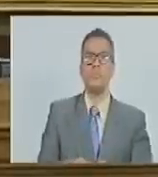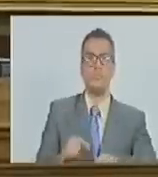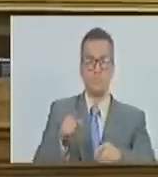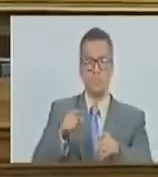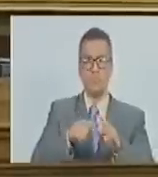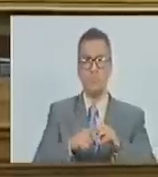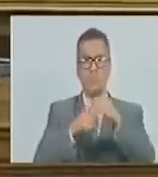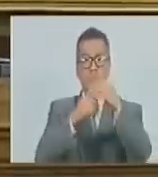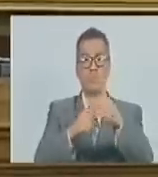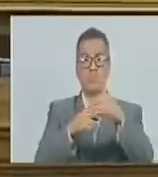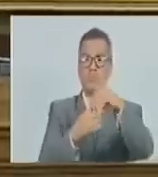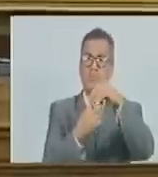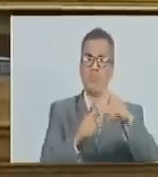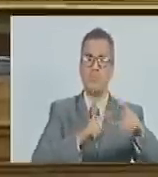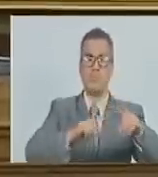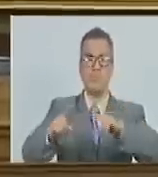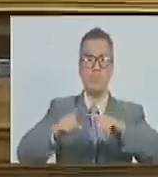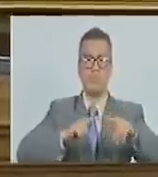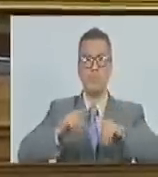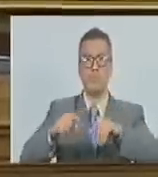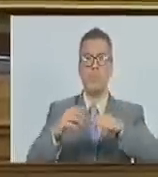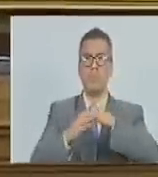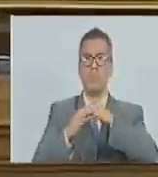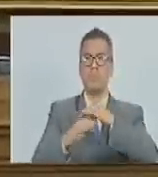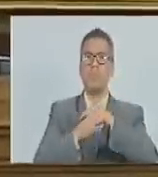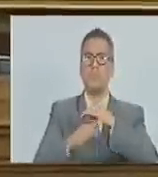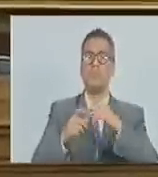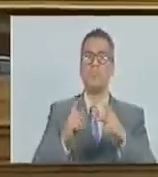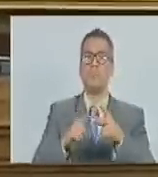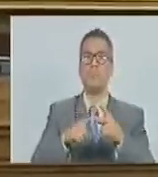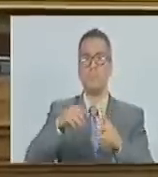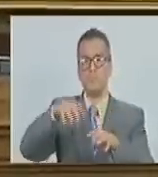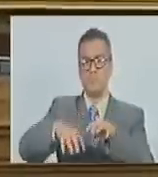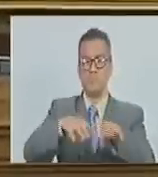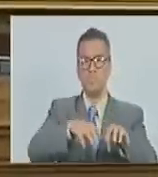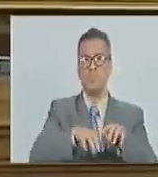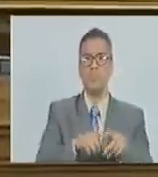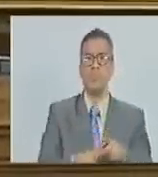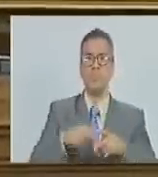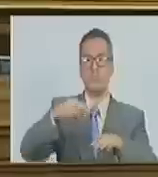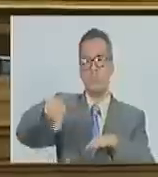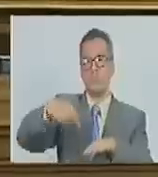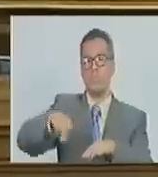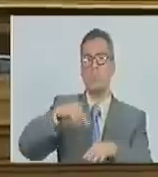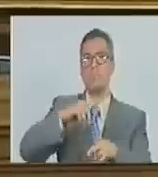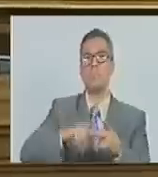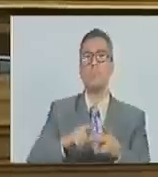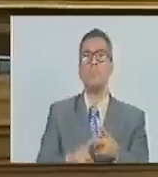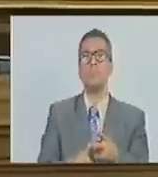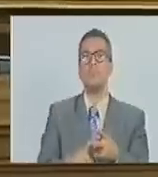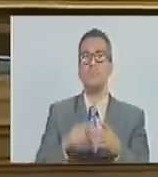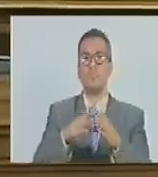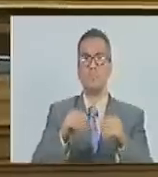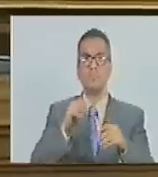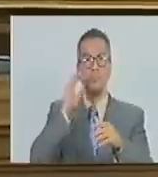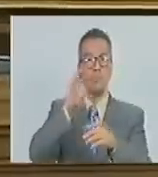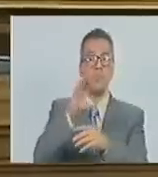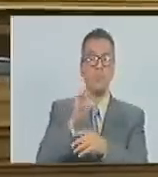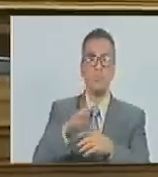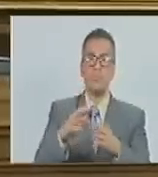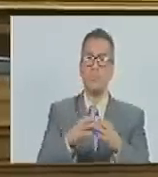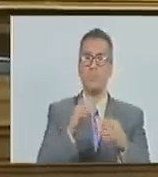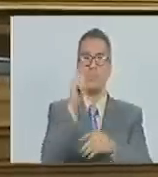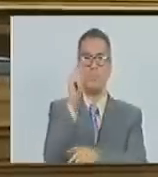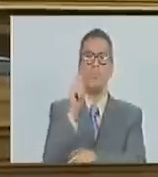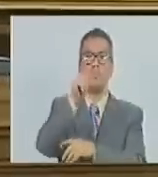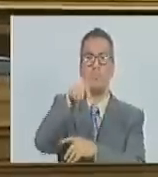eligen a sus mandatarios municipales, regionales, nacionales, a sus concejales, a sus